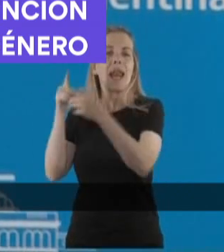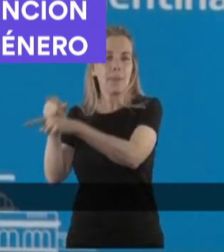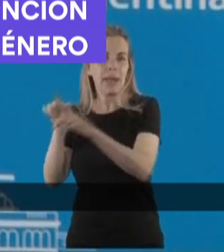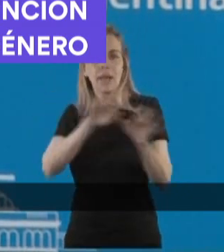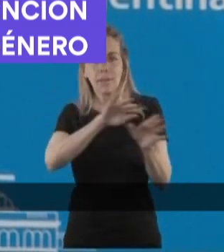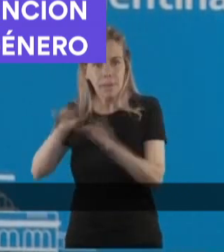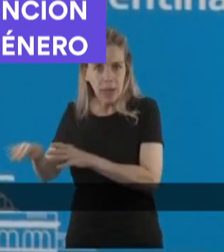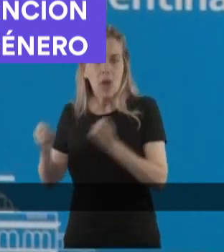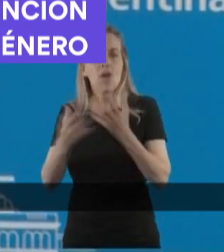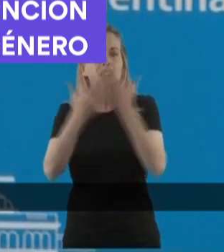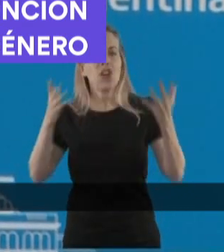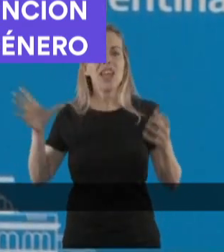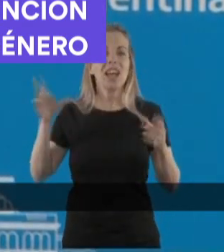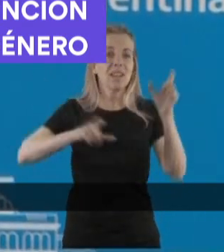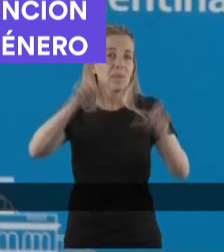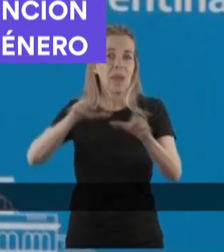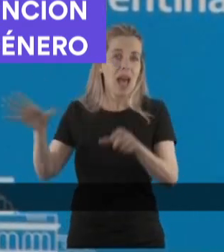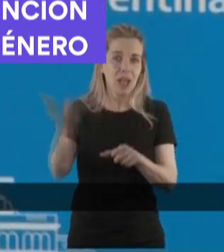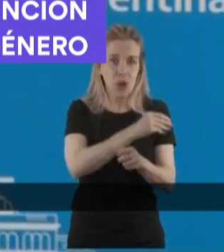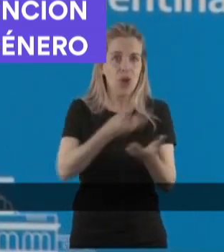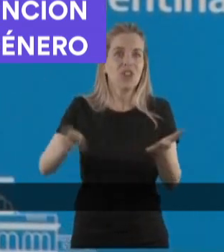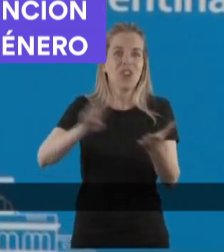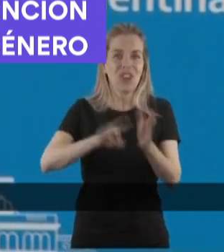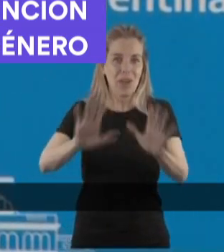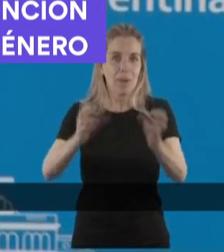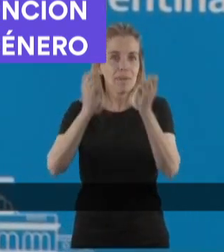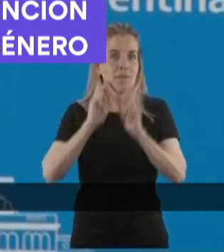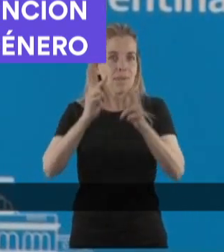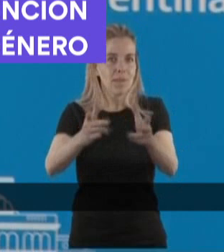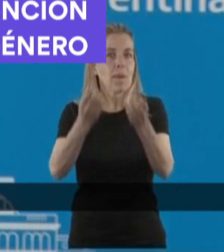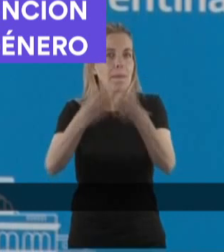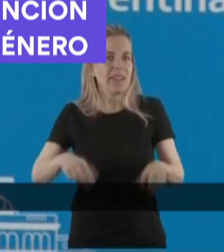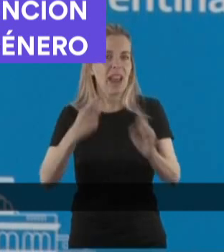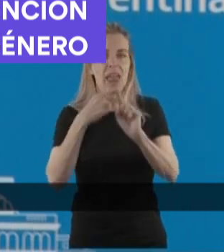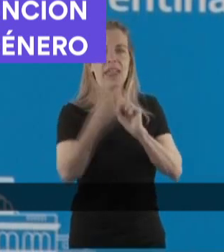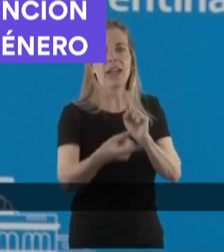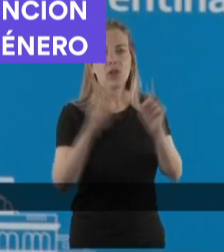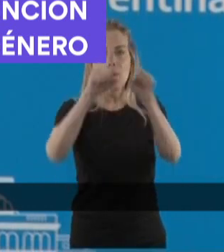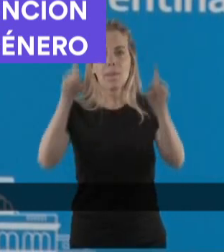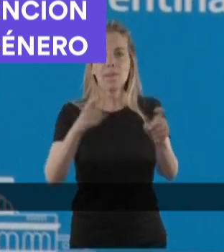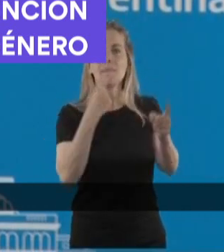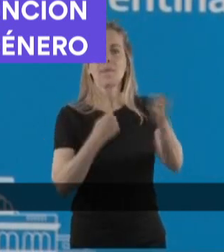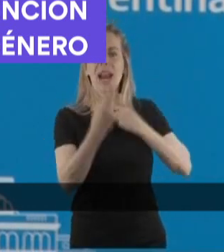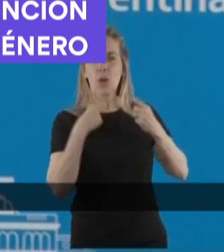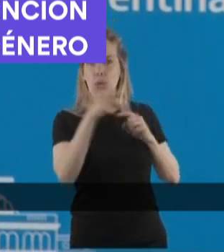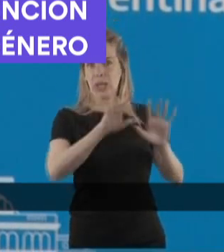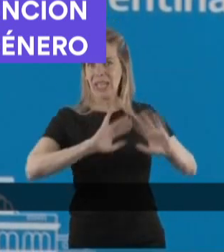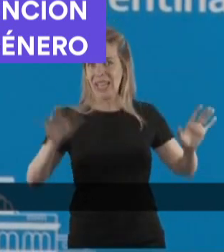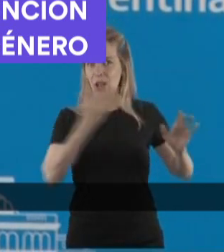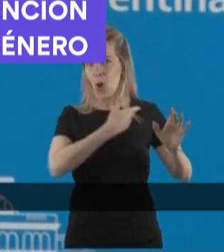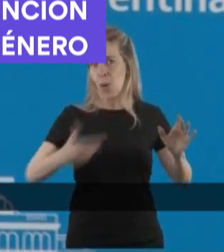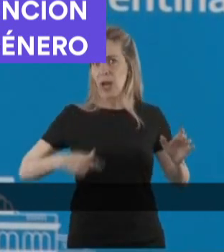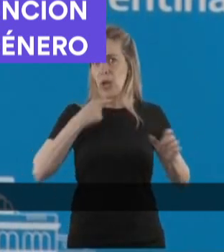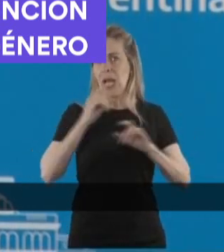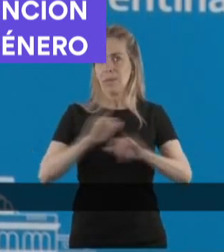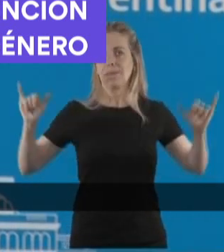Buenos días a todos y todas de nuevo y vamos a comenzar directamente con las preguntas porque esto es lo que el Gobierno tenía para decir al inicio de